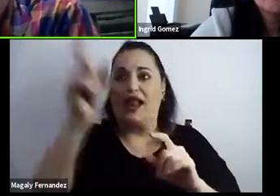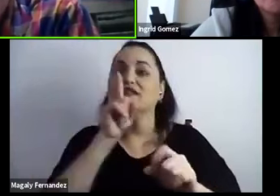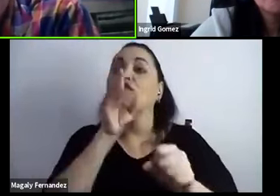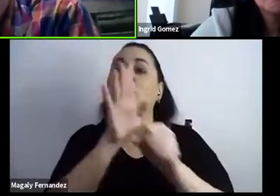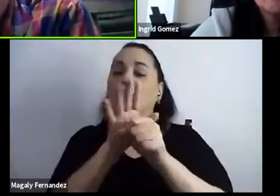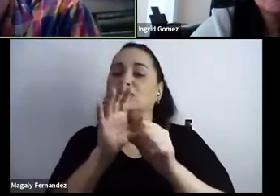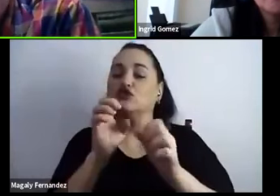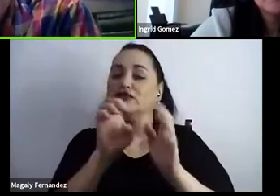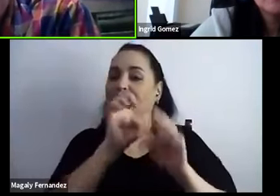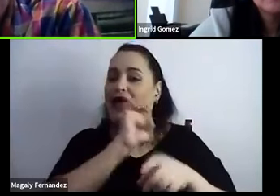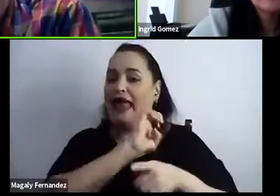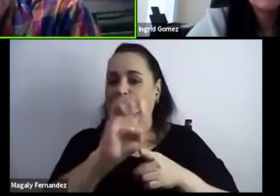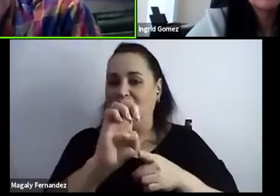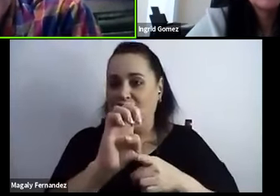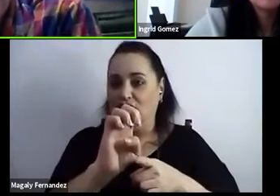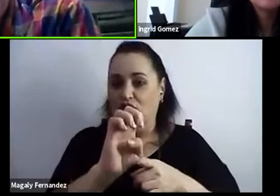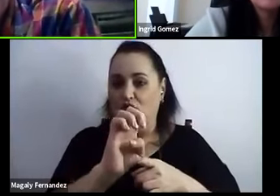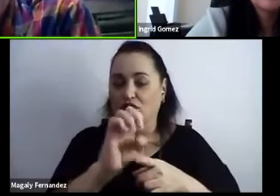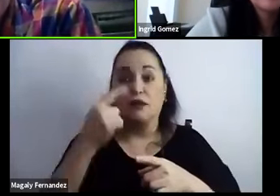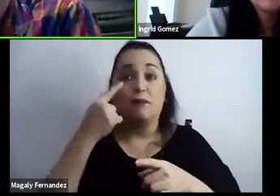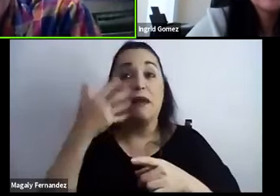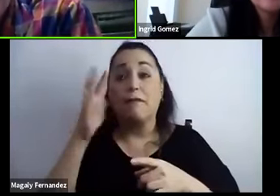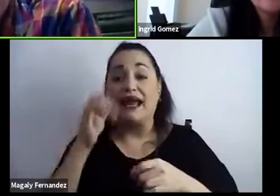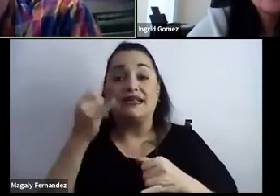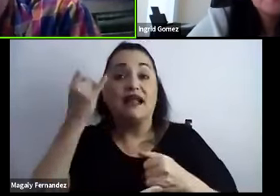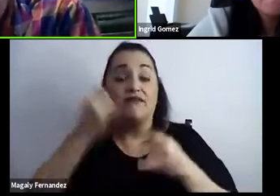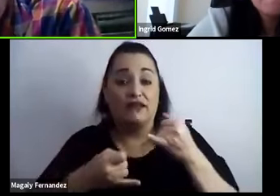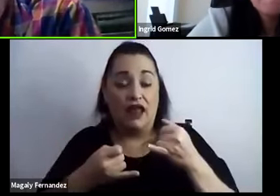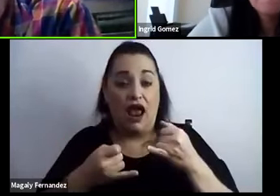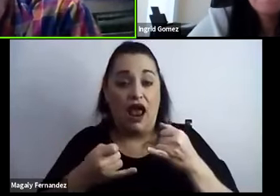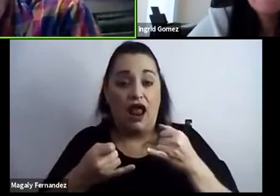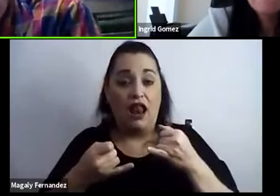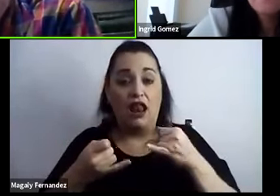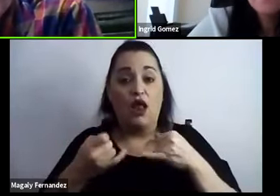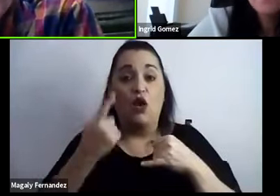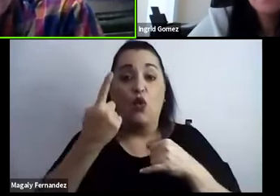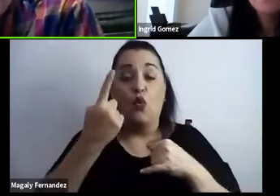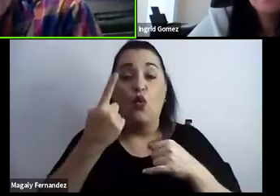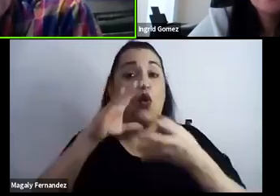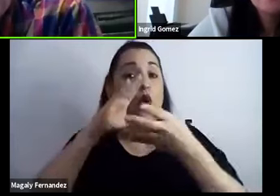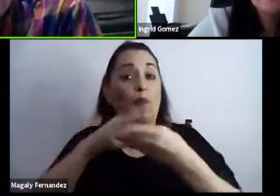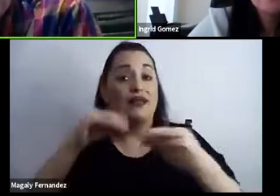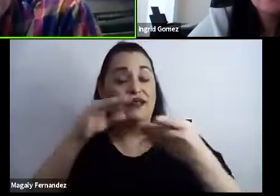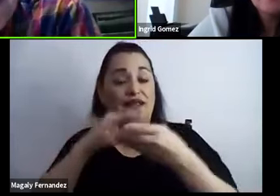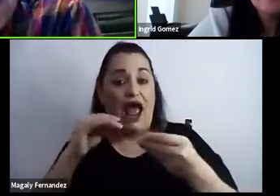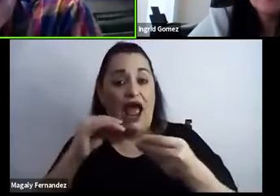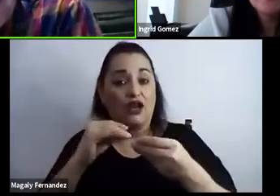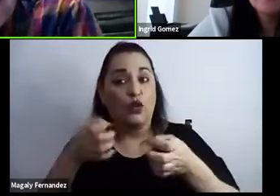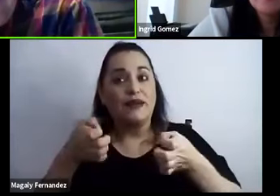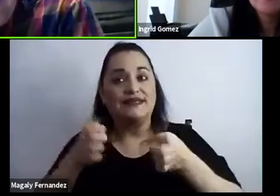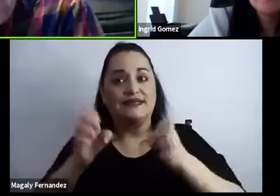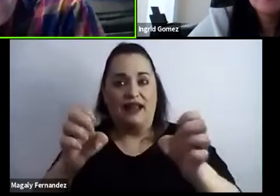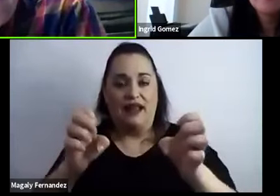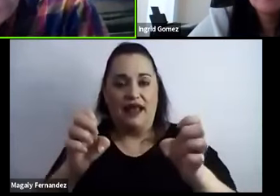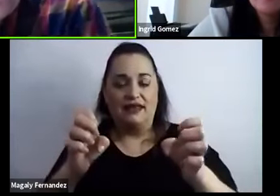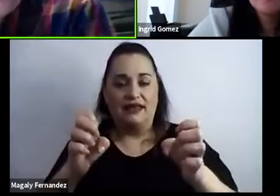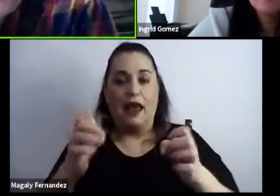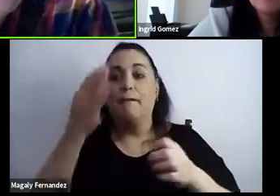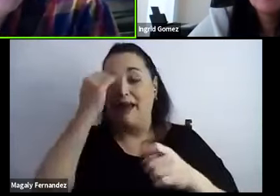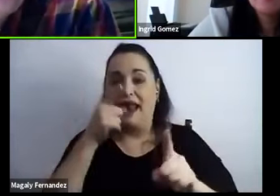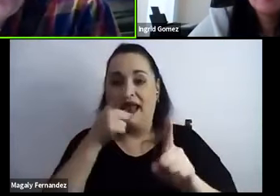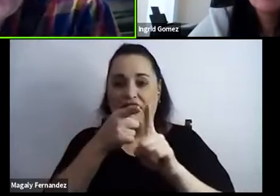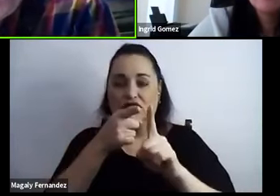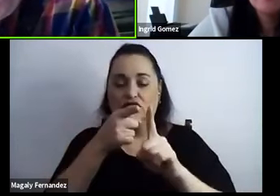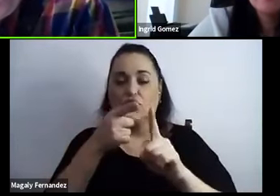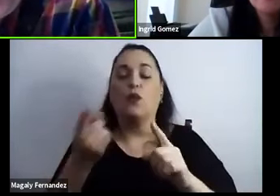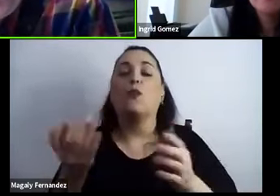me han quedado, y me parece que había al final un comentario sobre una estrategia para ello, ¿no? Y